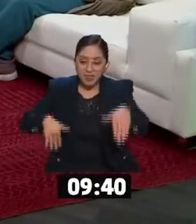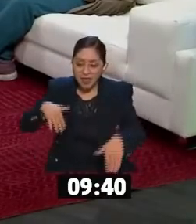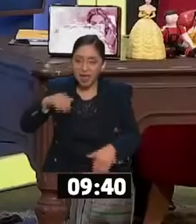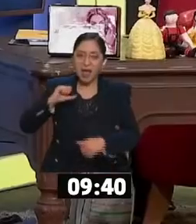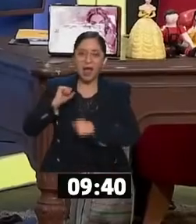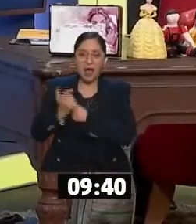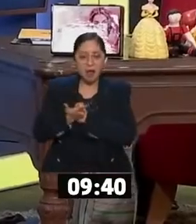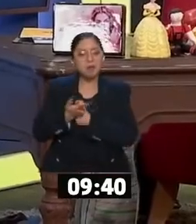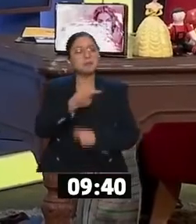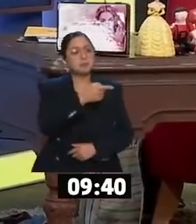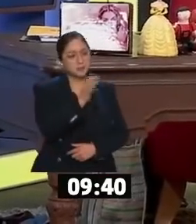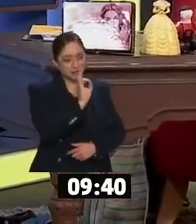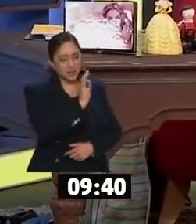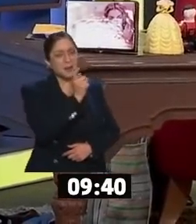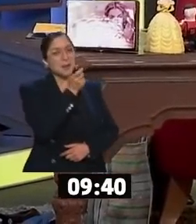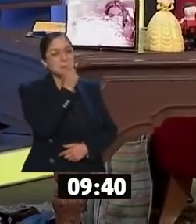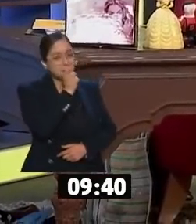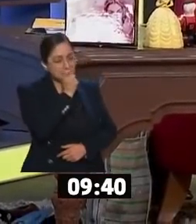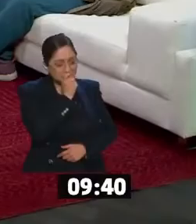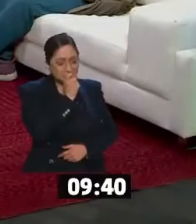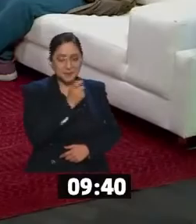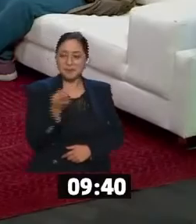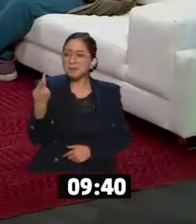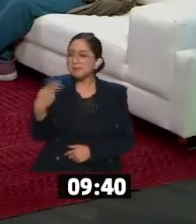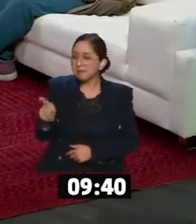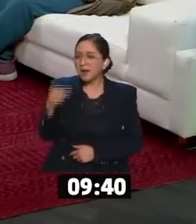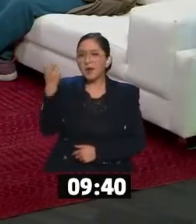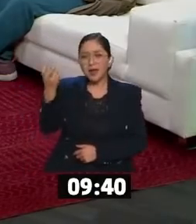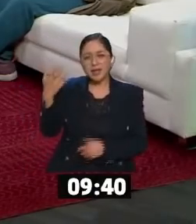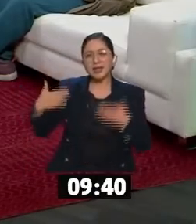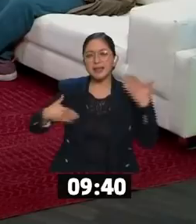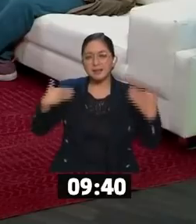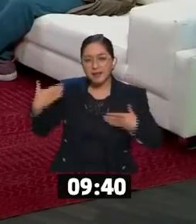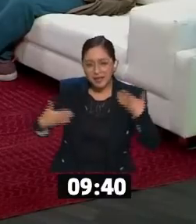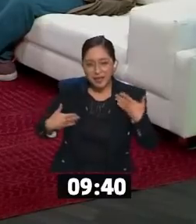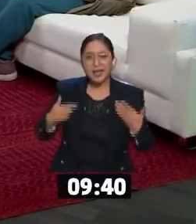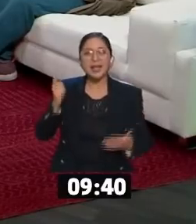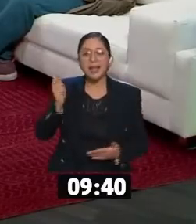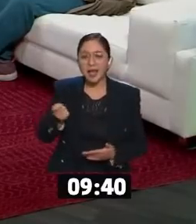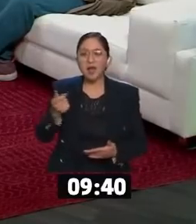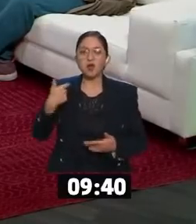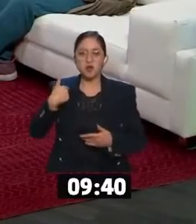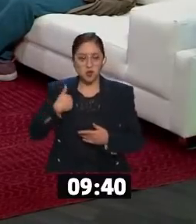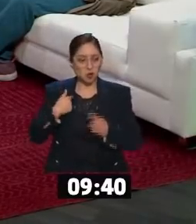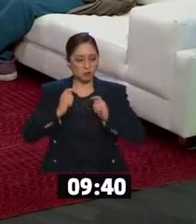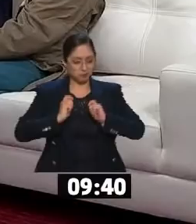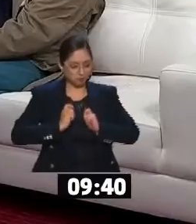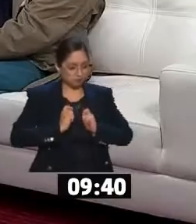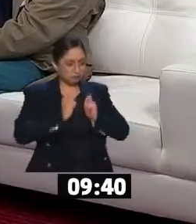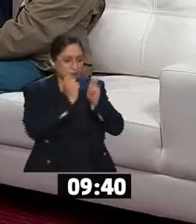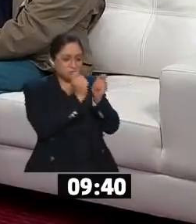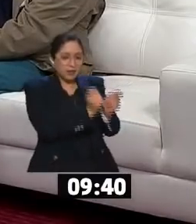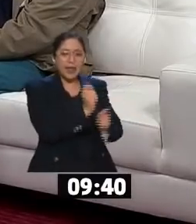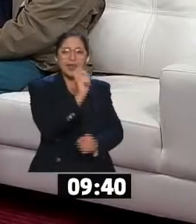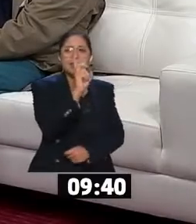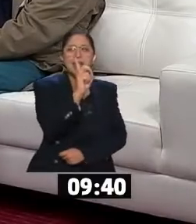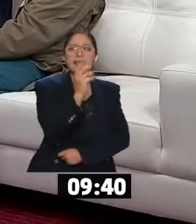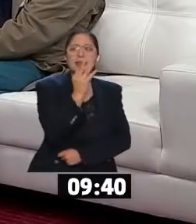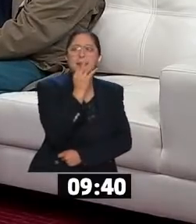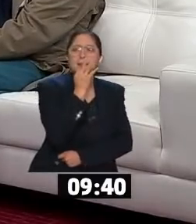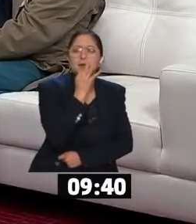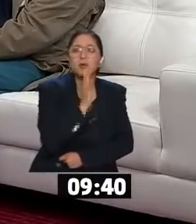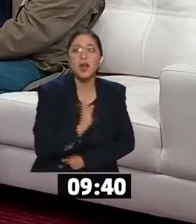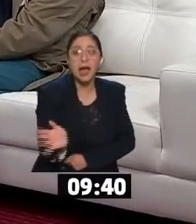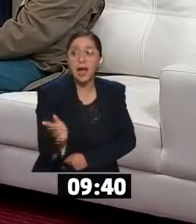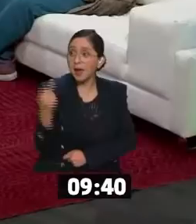Sí, definitivamente. pero está muy divertido. Y los dejo media hora, Víctor. Media mugrienta hora. Y se